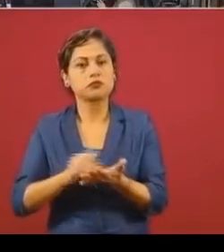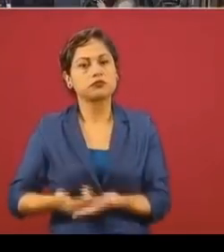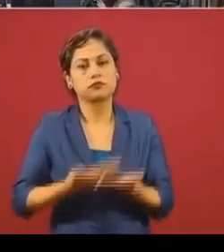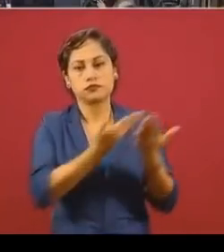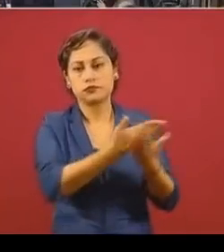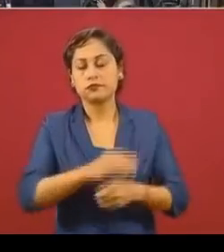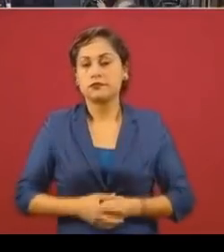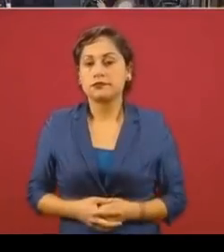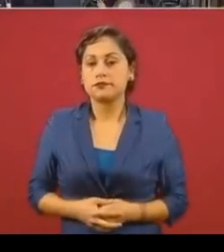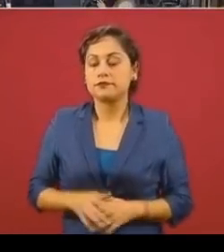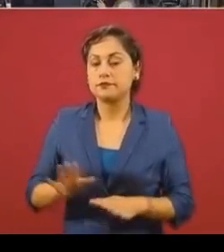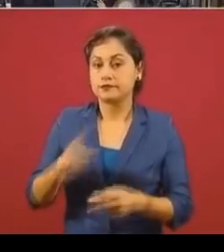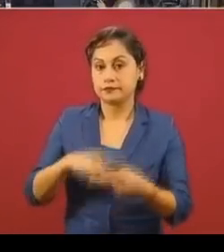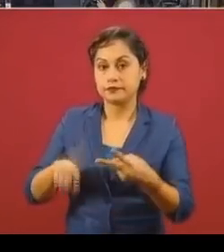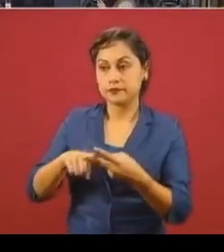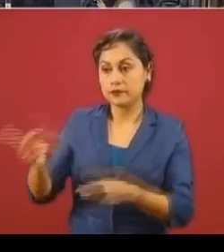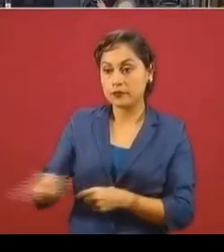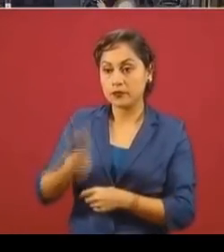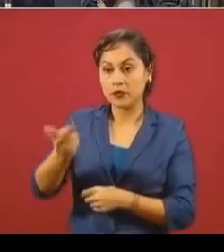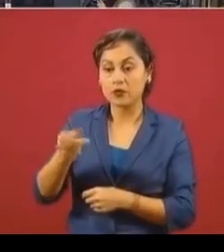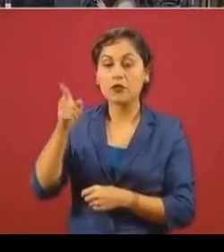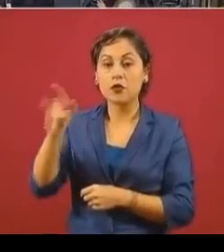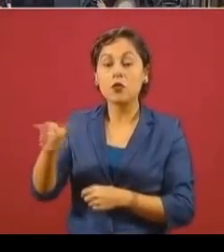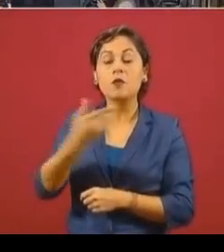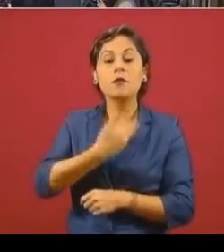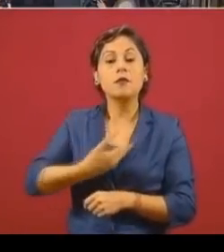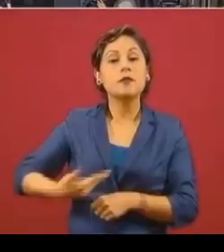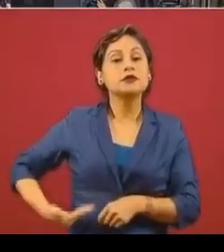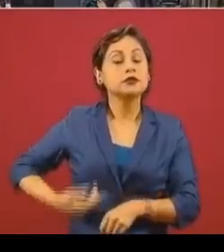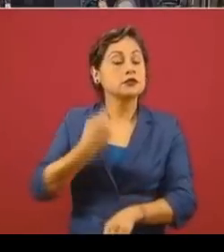Siguiendo la pregunta, primer presidente de la transición de México.